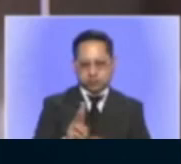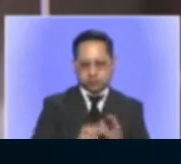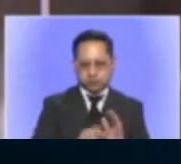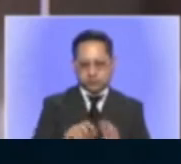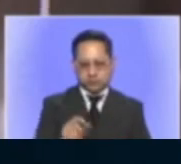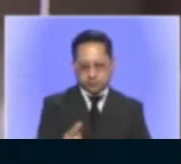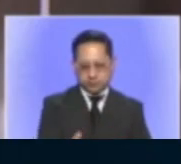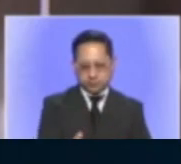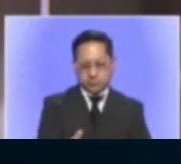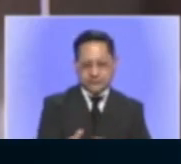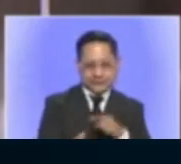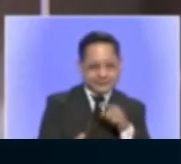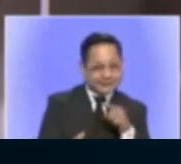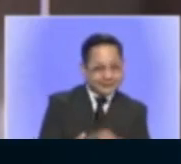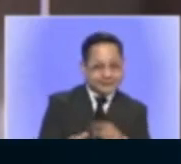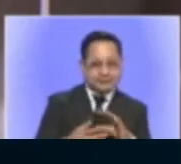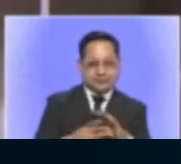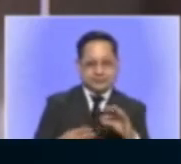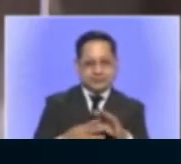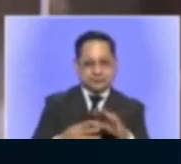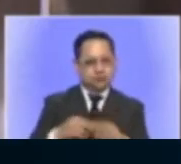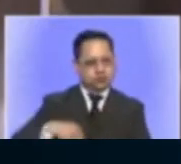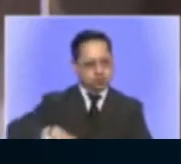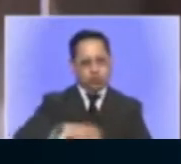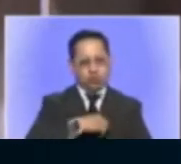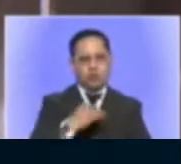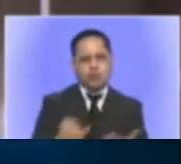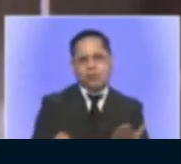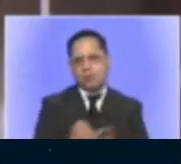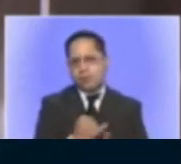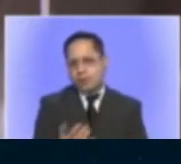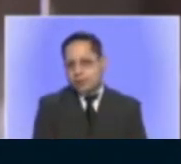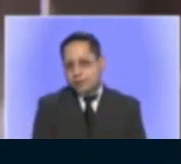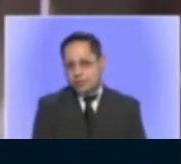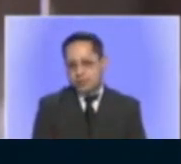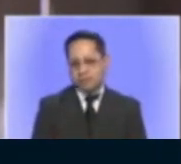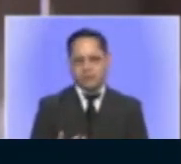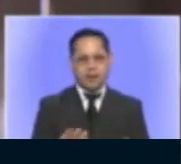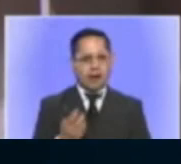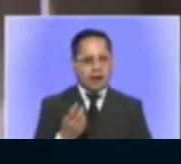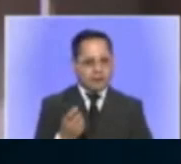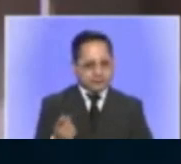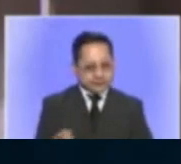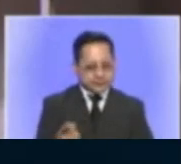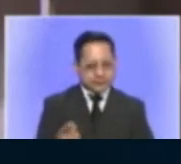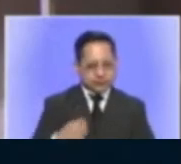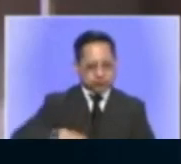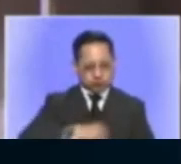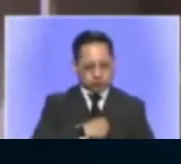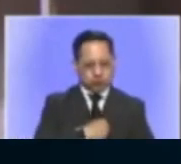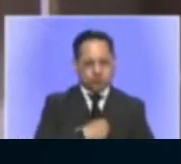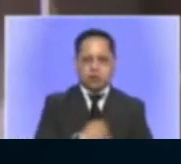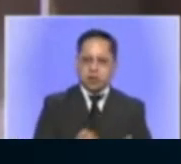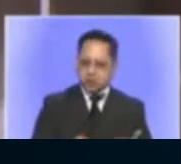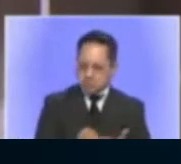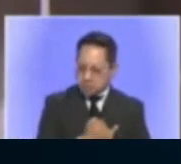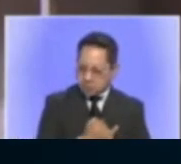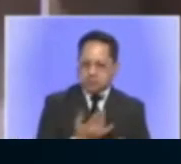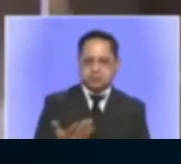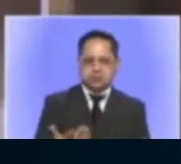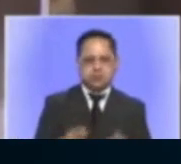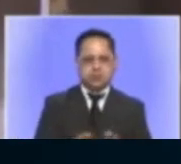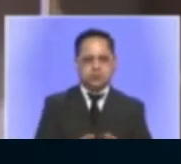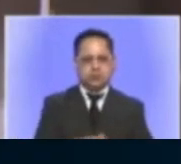2021 en la que sostuvimos que para tener acreditada la vulneración al principio de